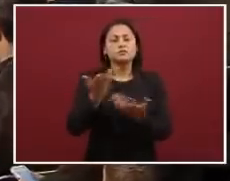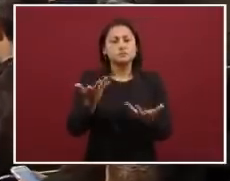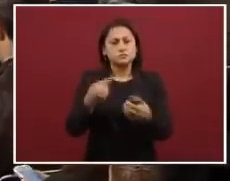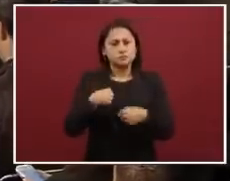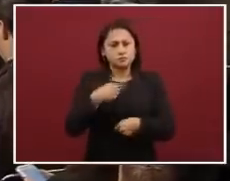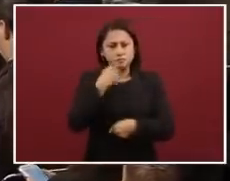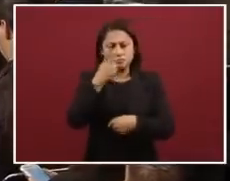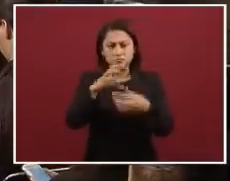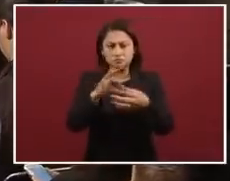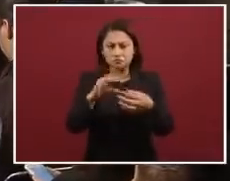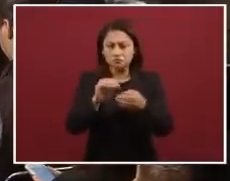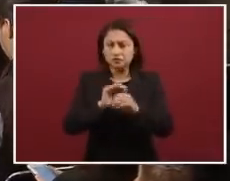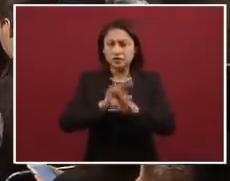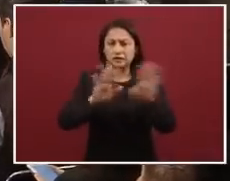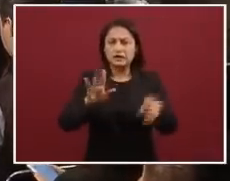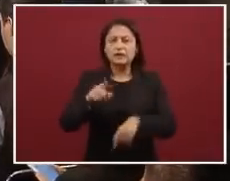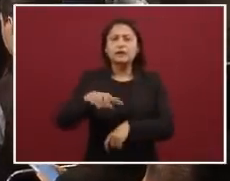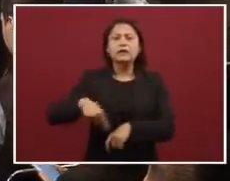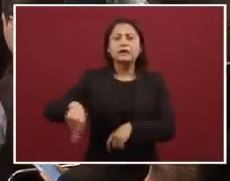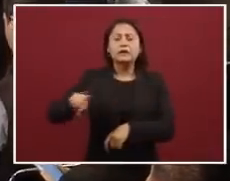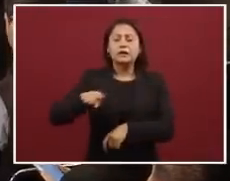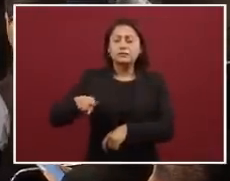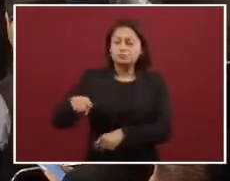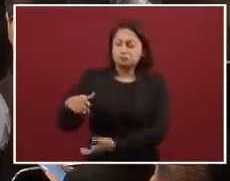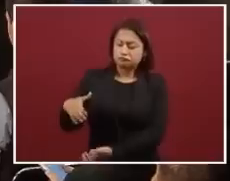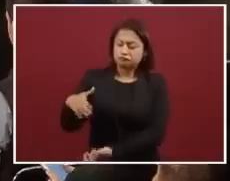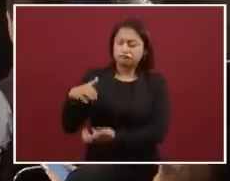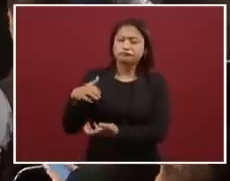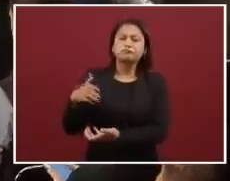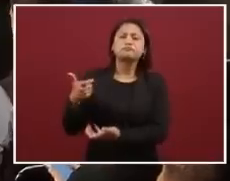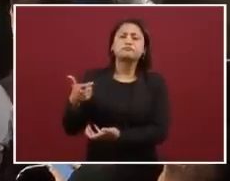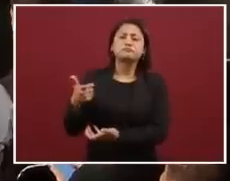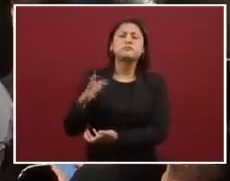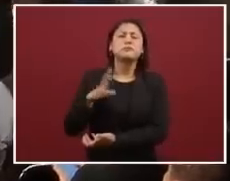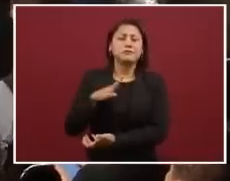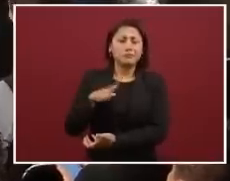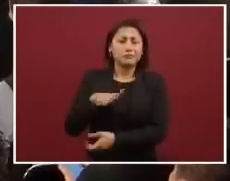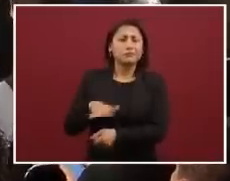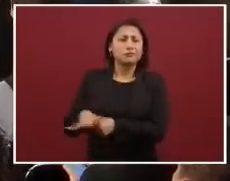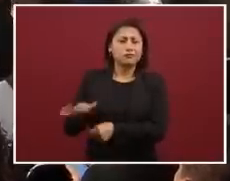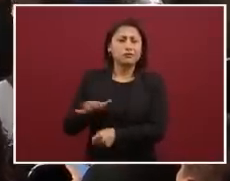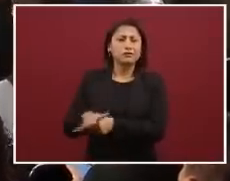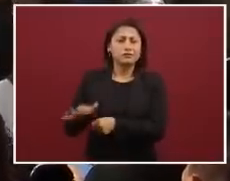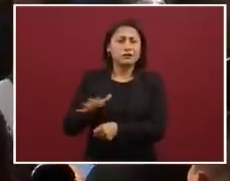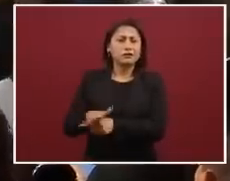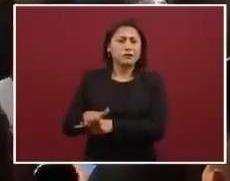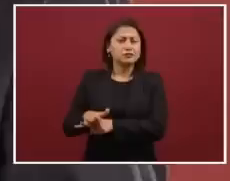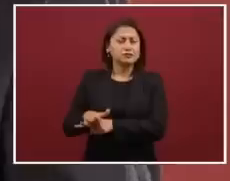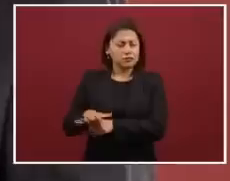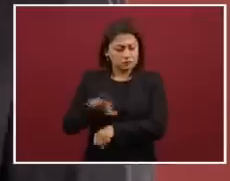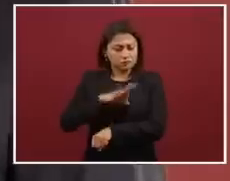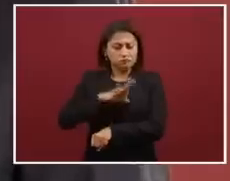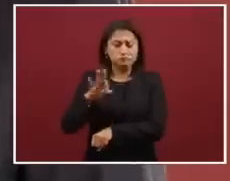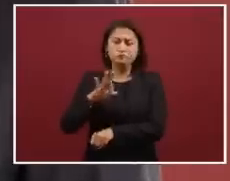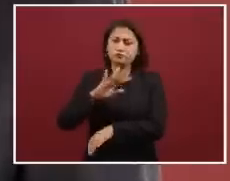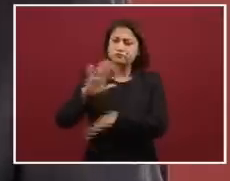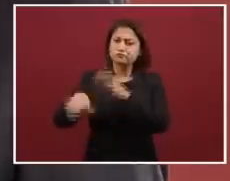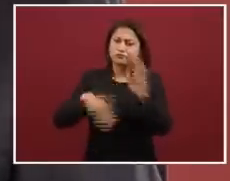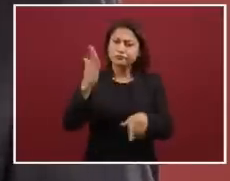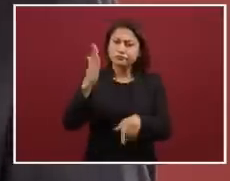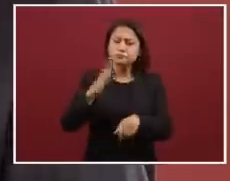cómo salir adelante. Yo estoy optimista. Además, como nos vamos a estar